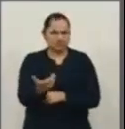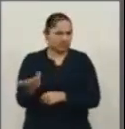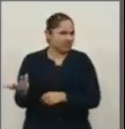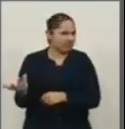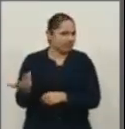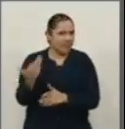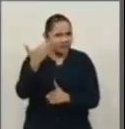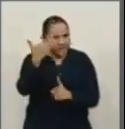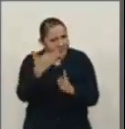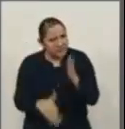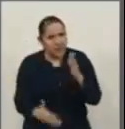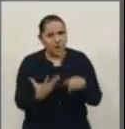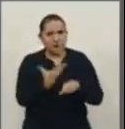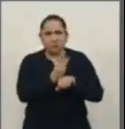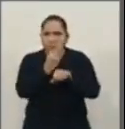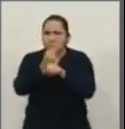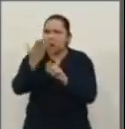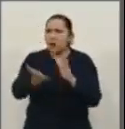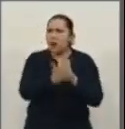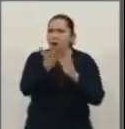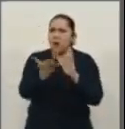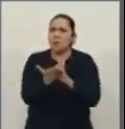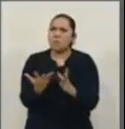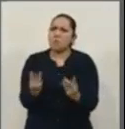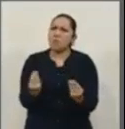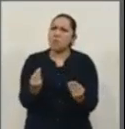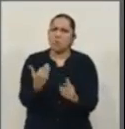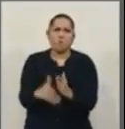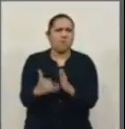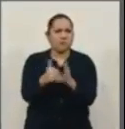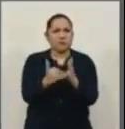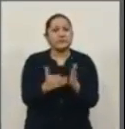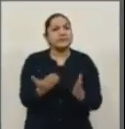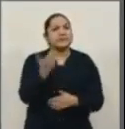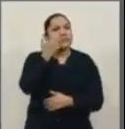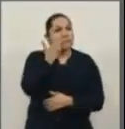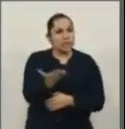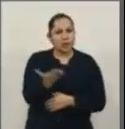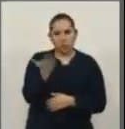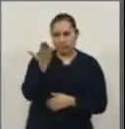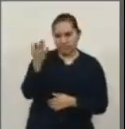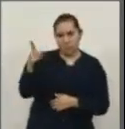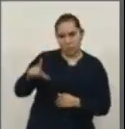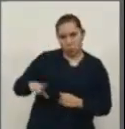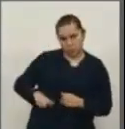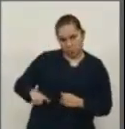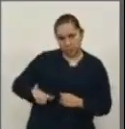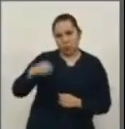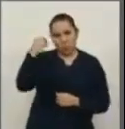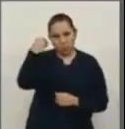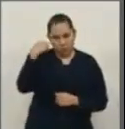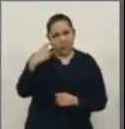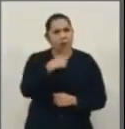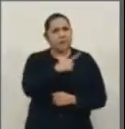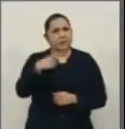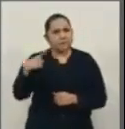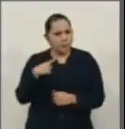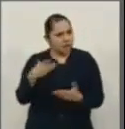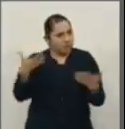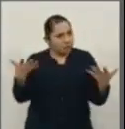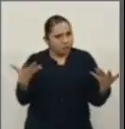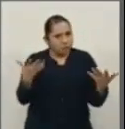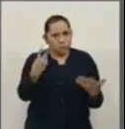infraestructura que no se ha logrado, y pedirle al gobierno de Oaxaca que esclarezca esos